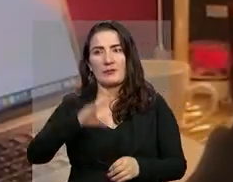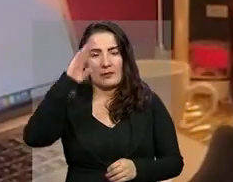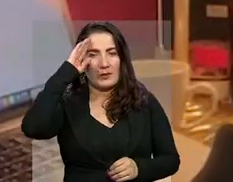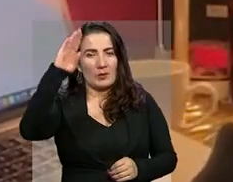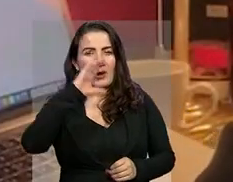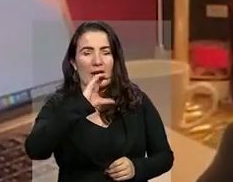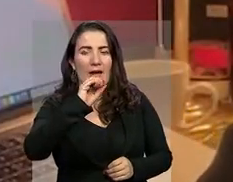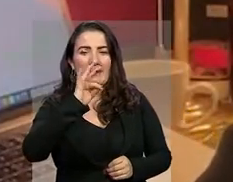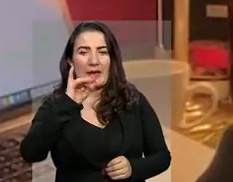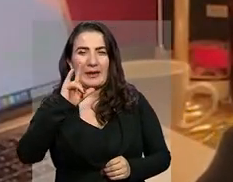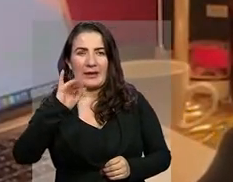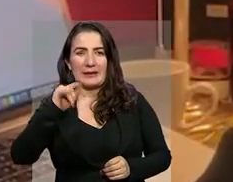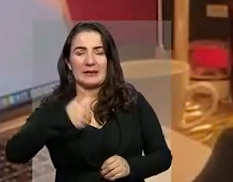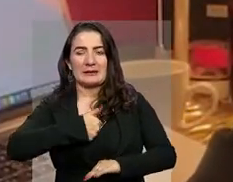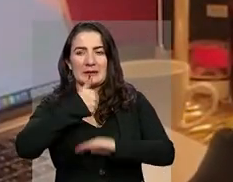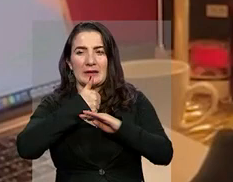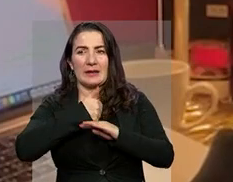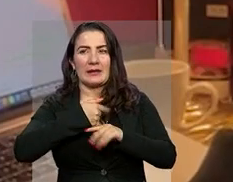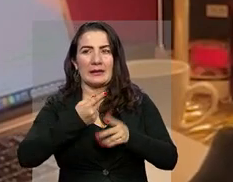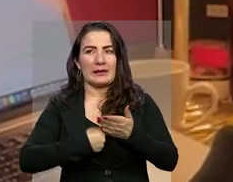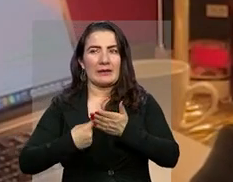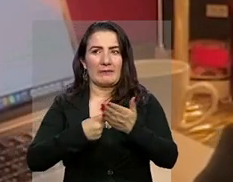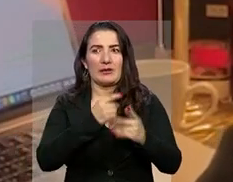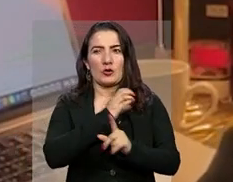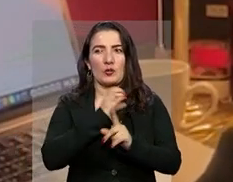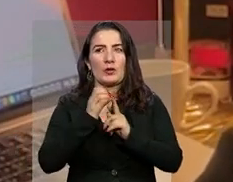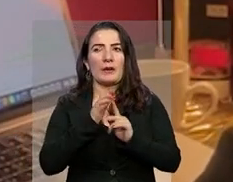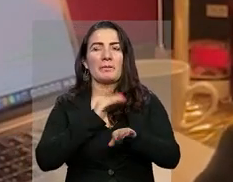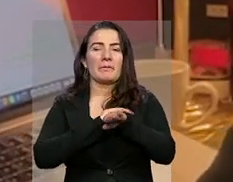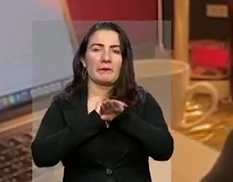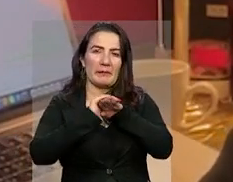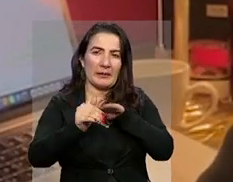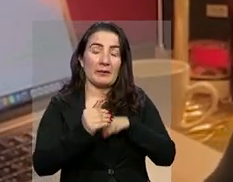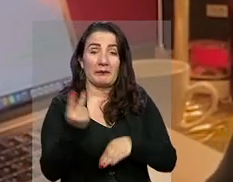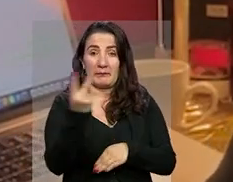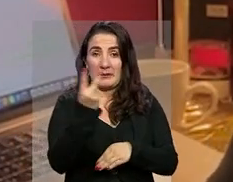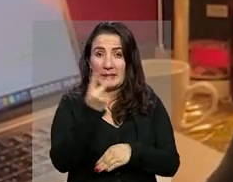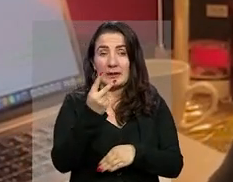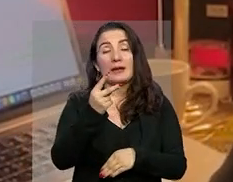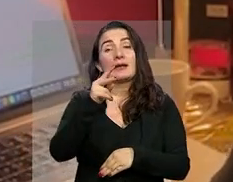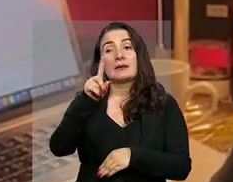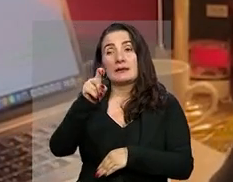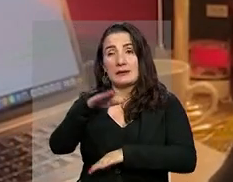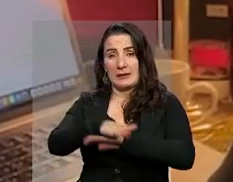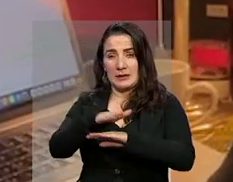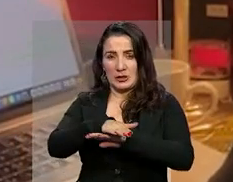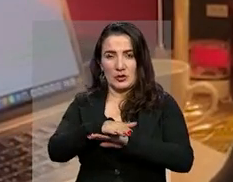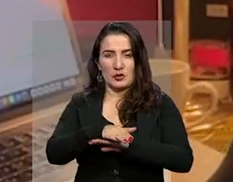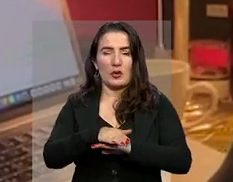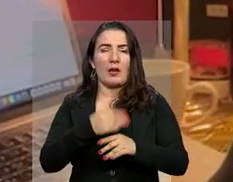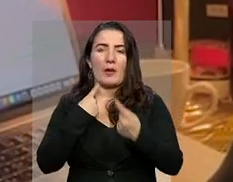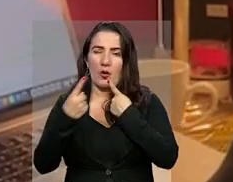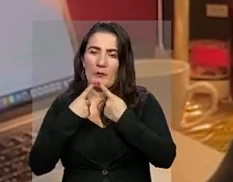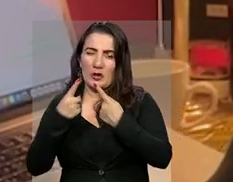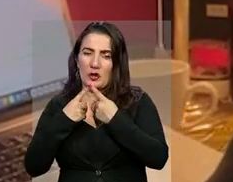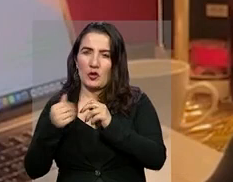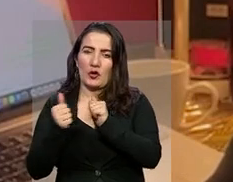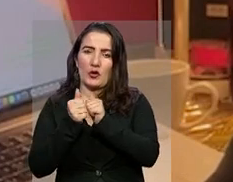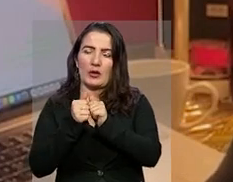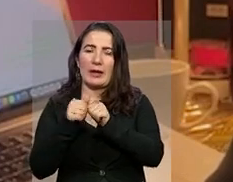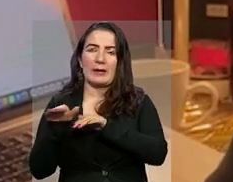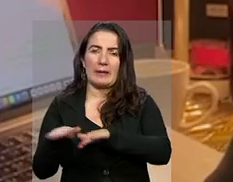soy Catalina Ceballos, directora de Debate La Cultura. Los vengo a invitar para que el viernes a las 10 de la noche me acompañen en una conversación que tendré con